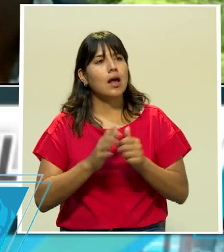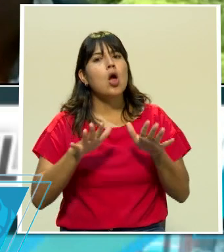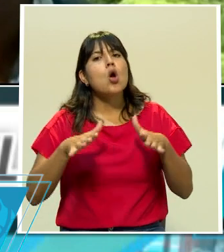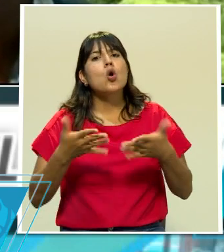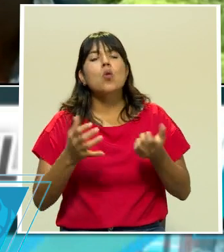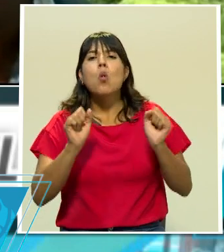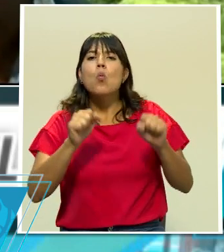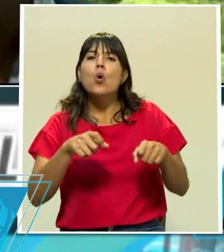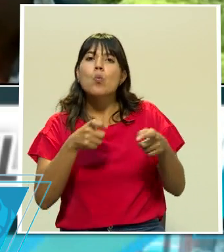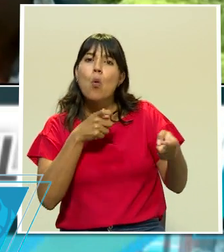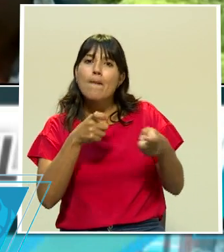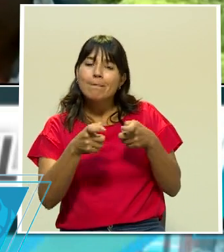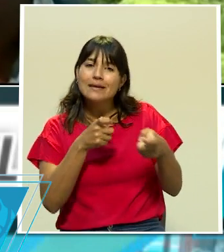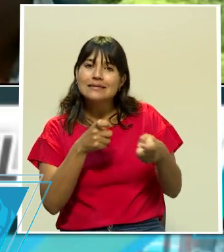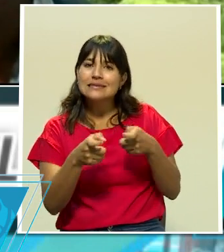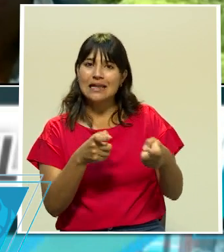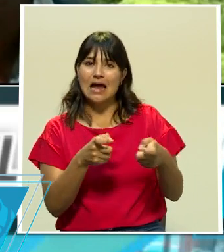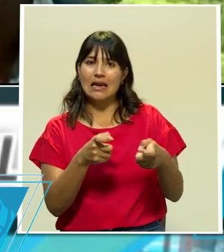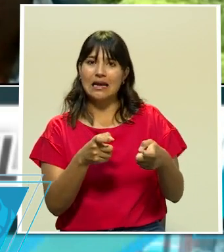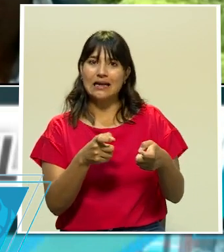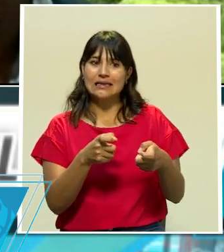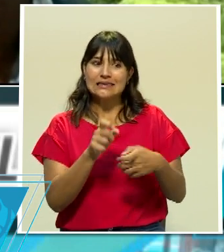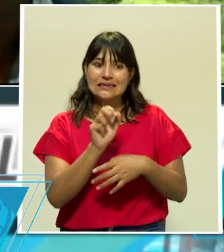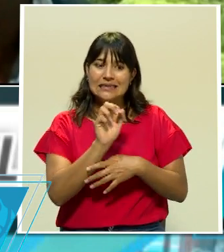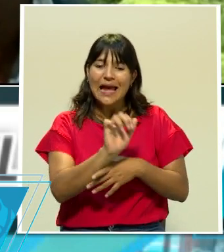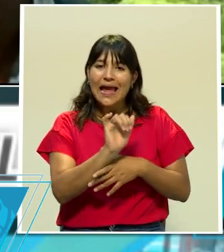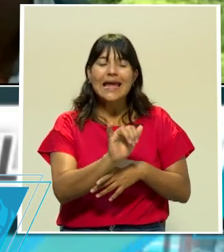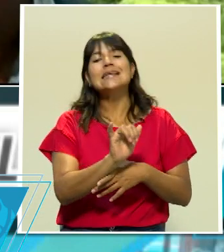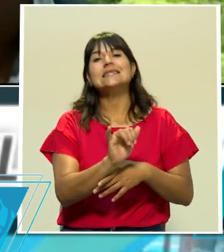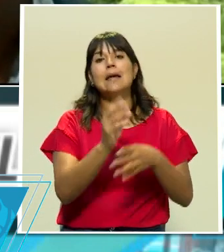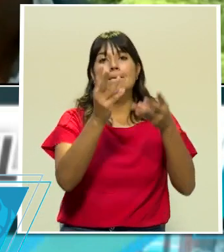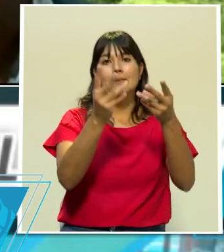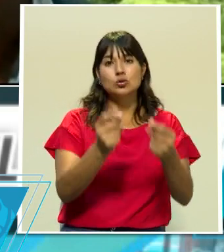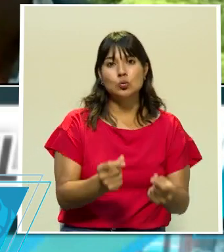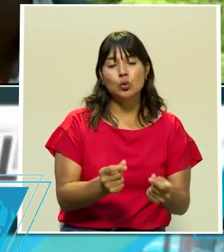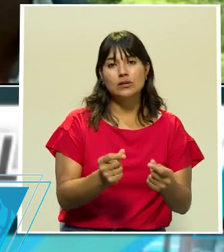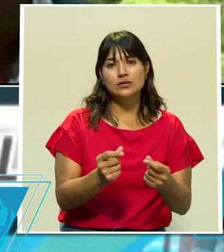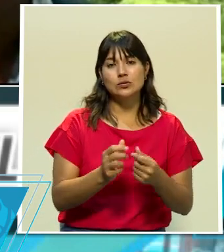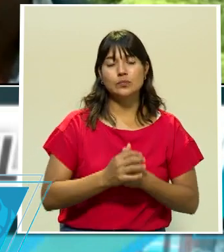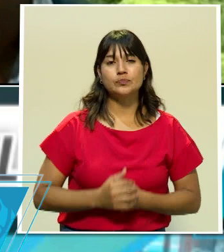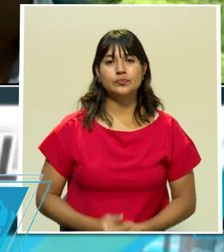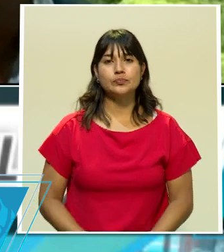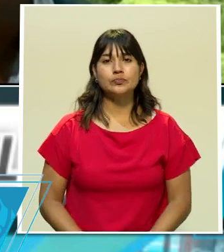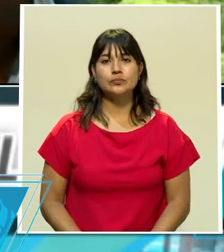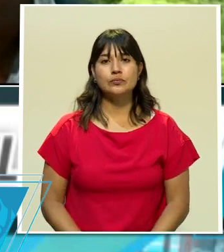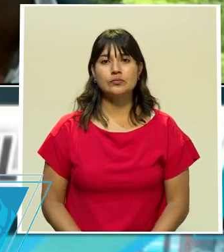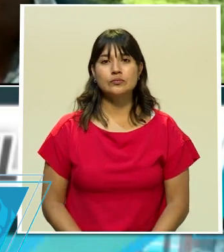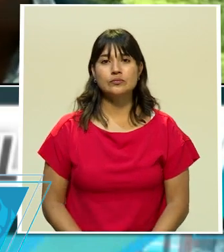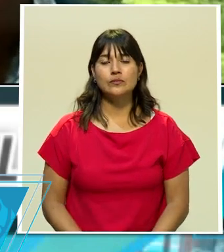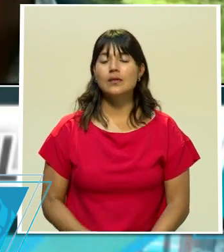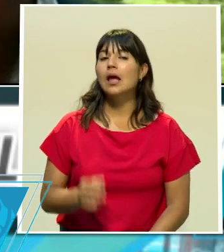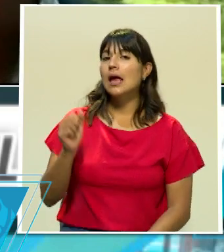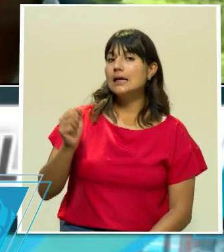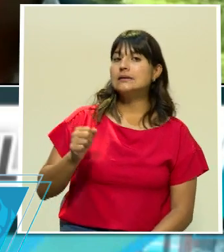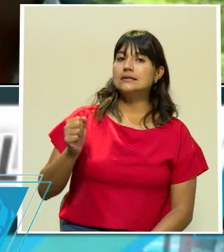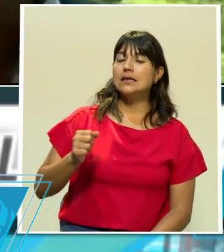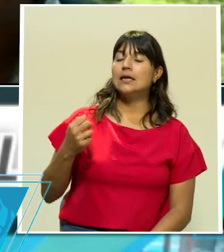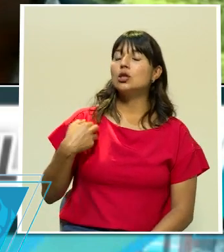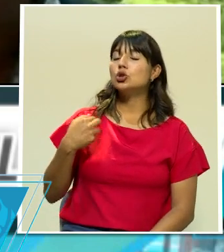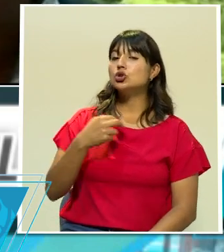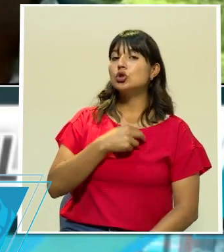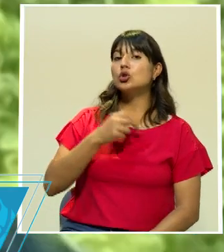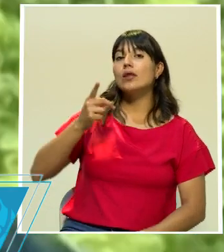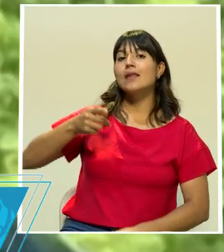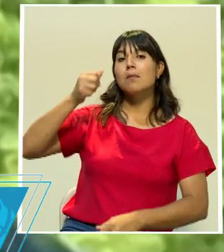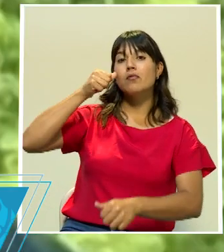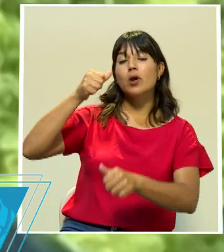administrar ese cuchillo que hoy arrasa los presupuestos públicos? Sí, hay que recordar